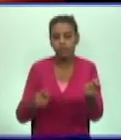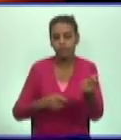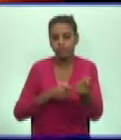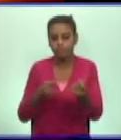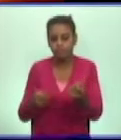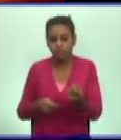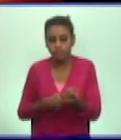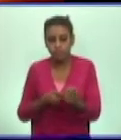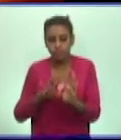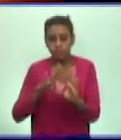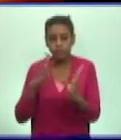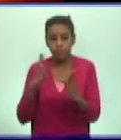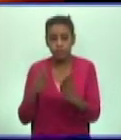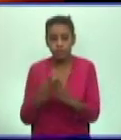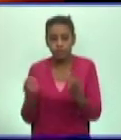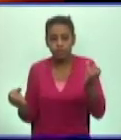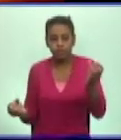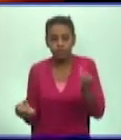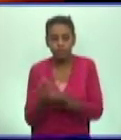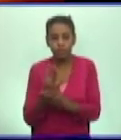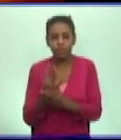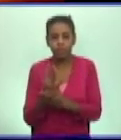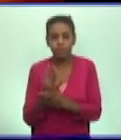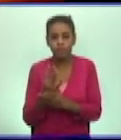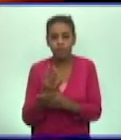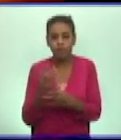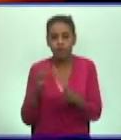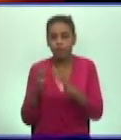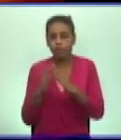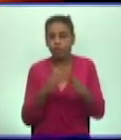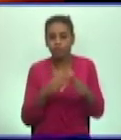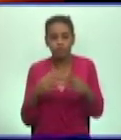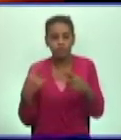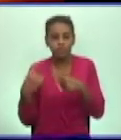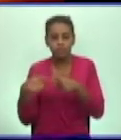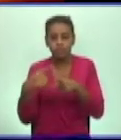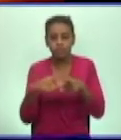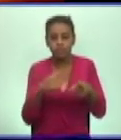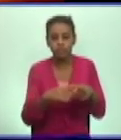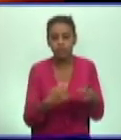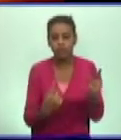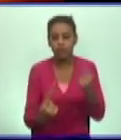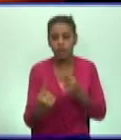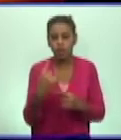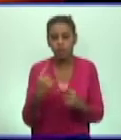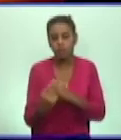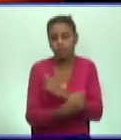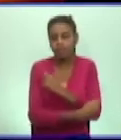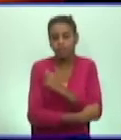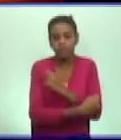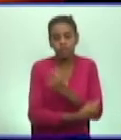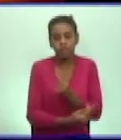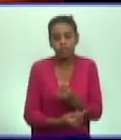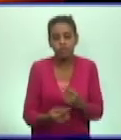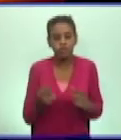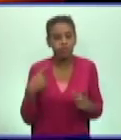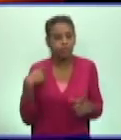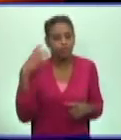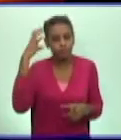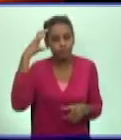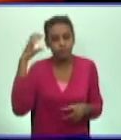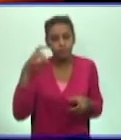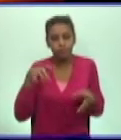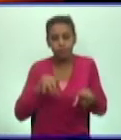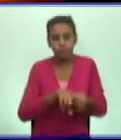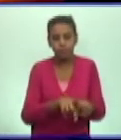fuerza esos movimientos de liberación nacional en aquellos países que todavía eran colonias de alguna que otra potencia? Entonces les propongo